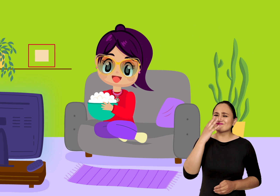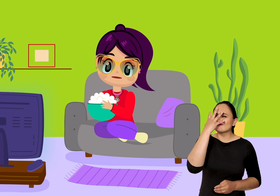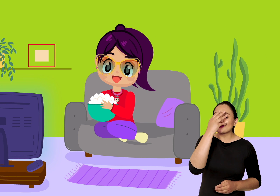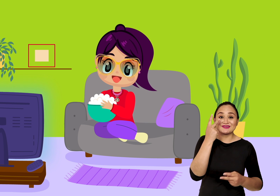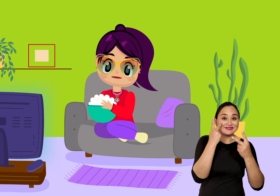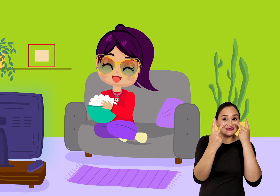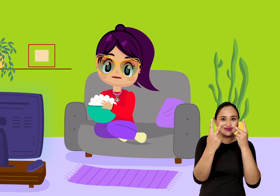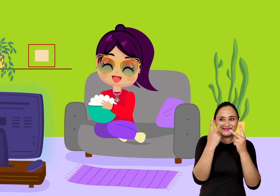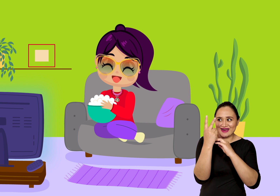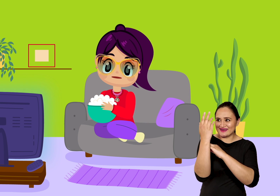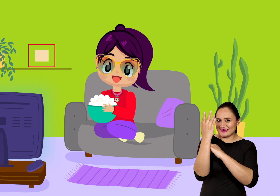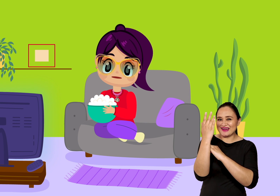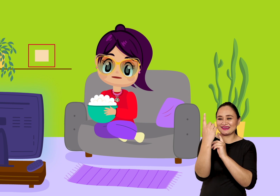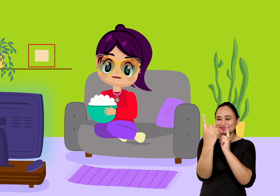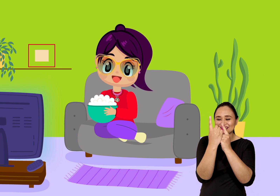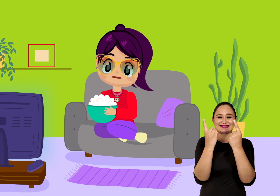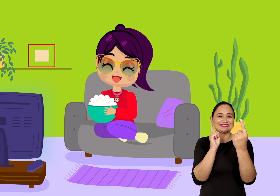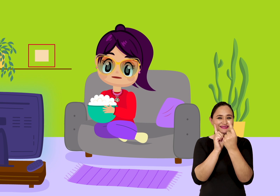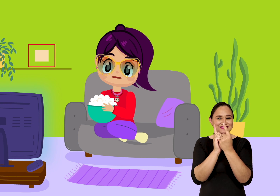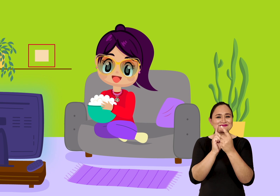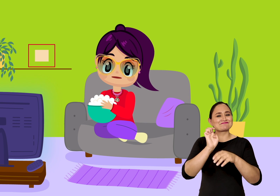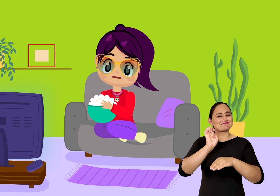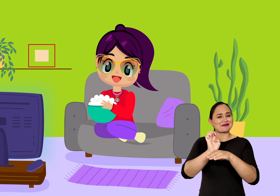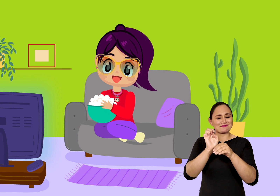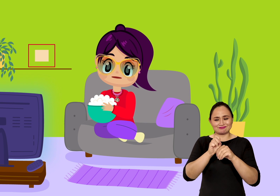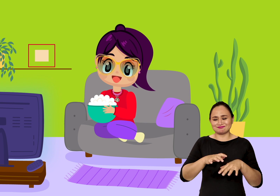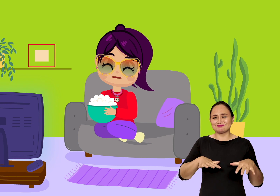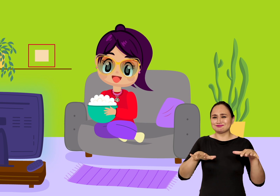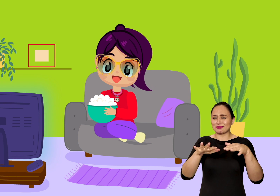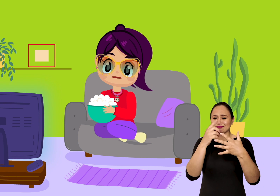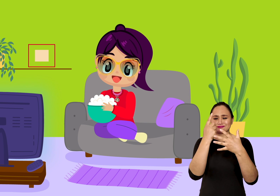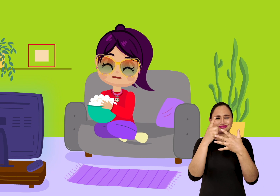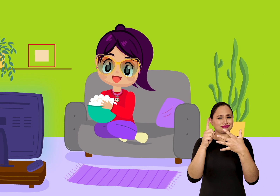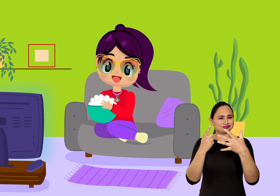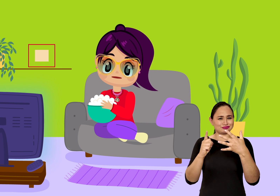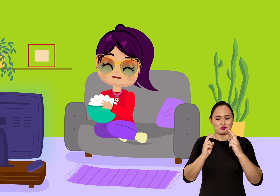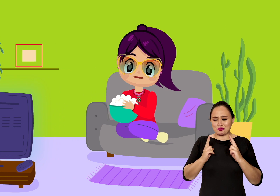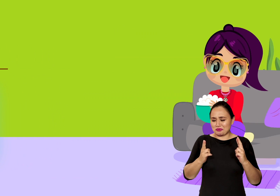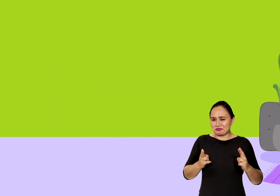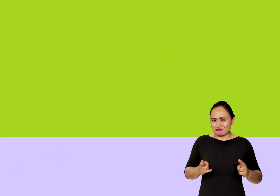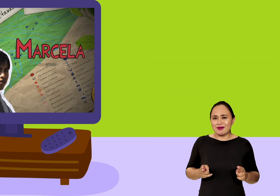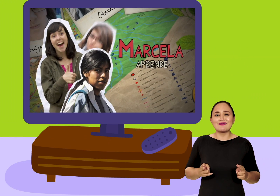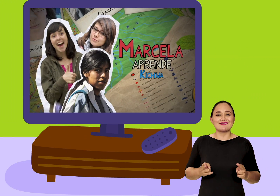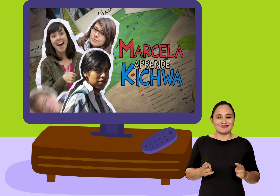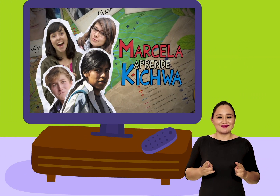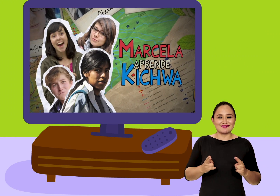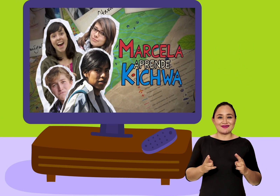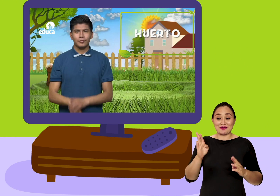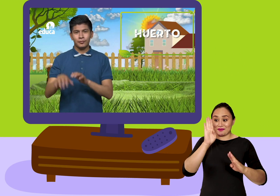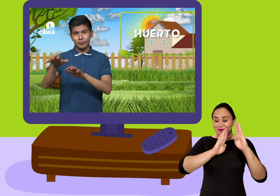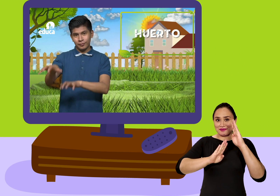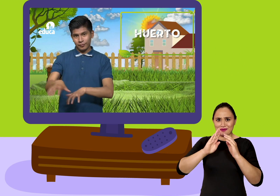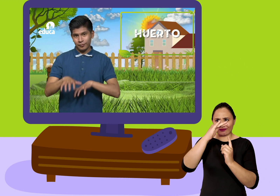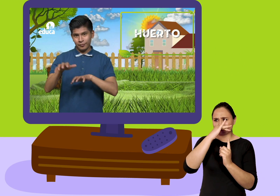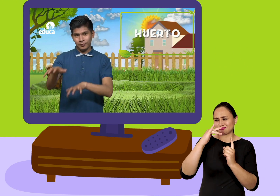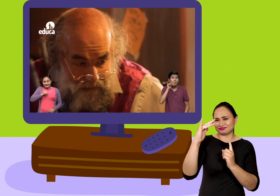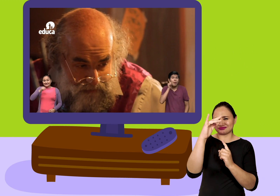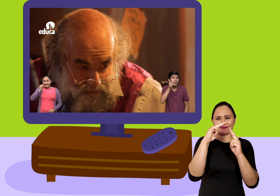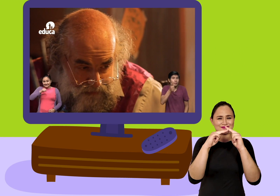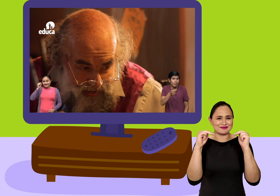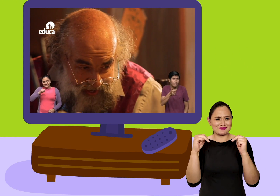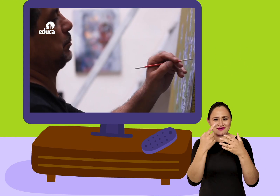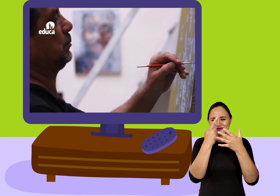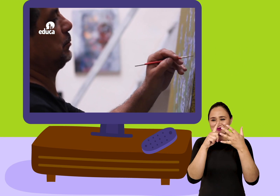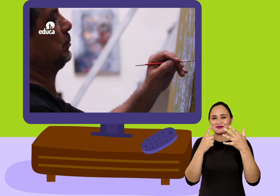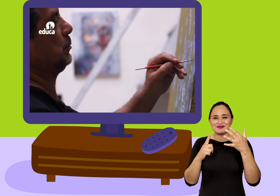¡Qué lindo es vernos en pantalla! Somos un país con una rica diversidad humana, con rica biodiversidad, con